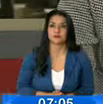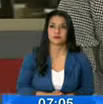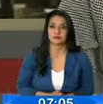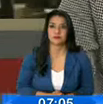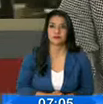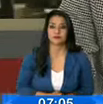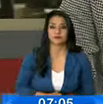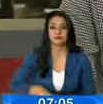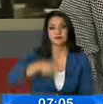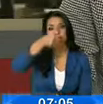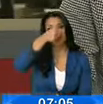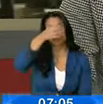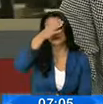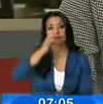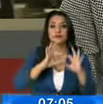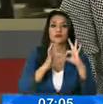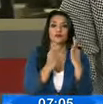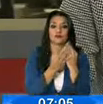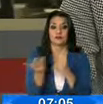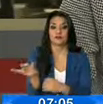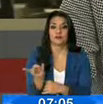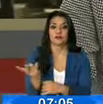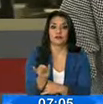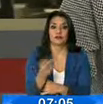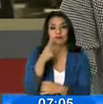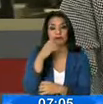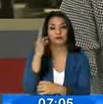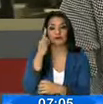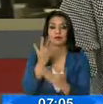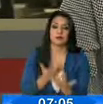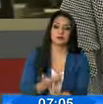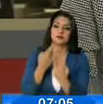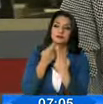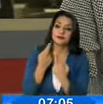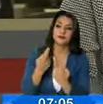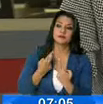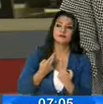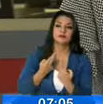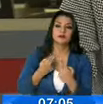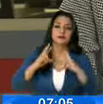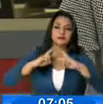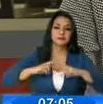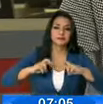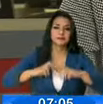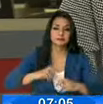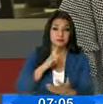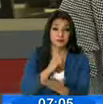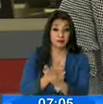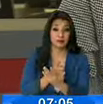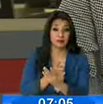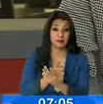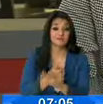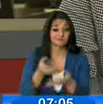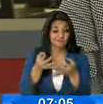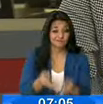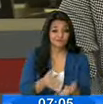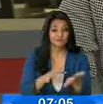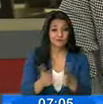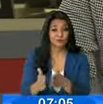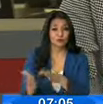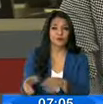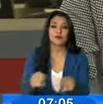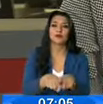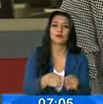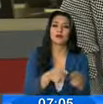En Santo Domingo, los familiares de la pareja secuestrada esperan los resultados de las pruebas forenses para saber si sus seres queridos tuvieron el mismo final que el